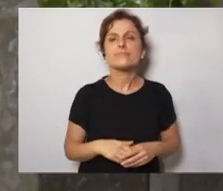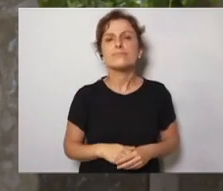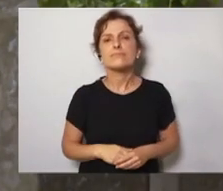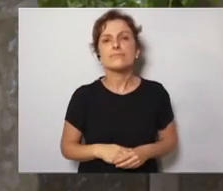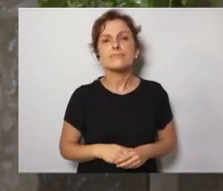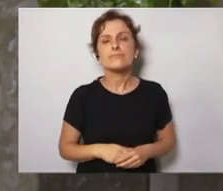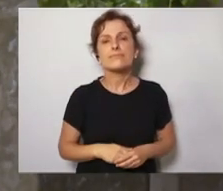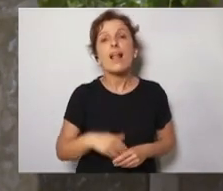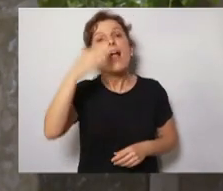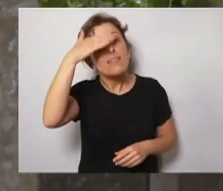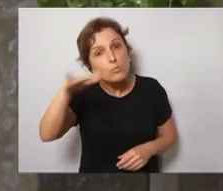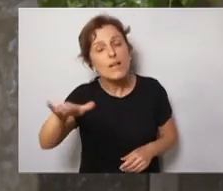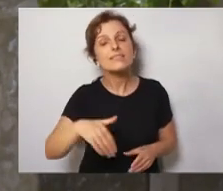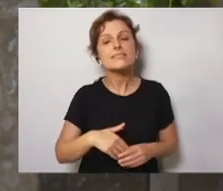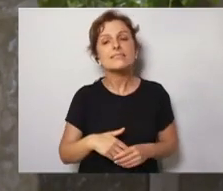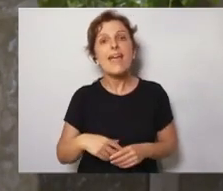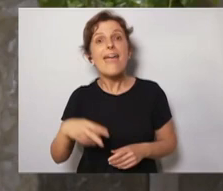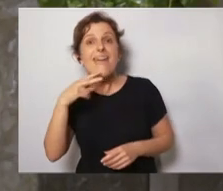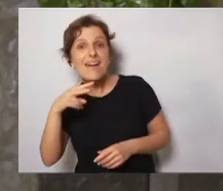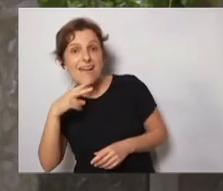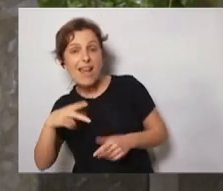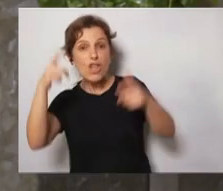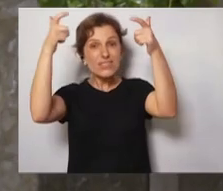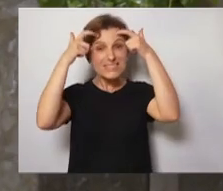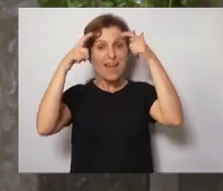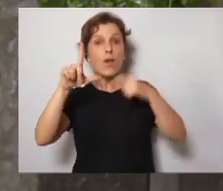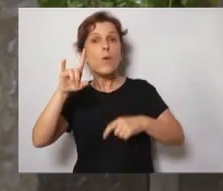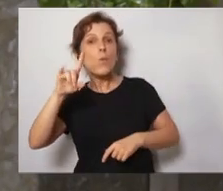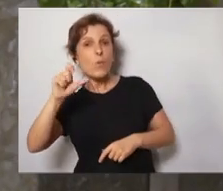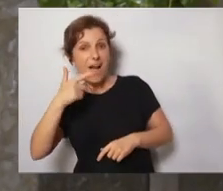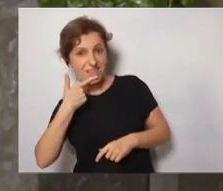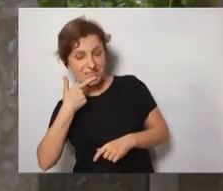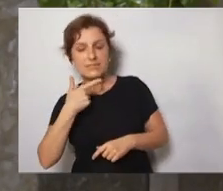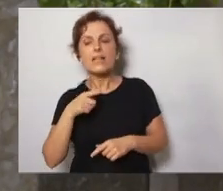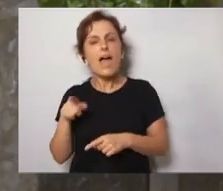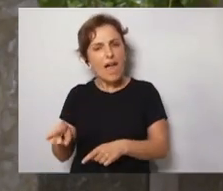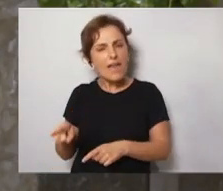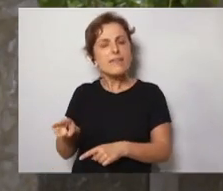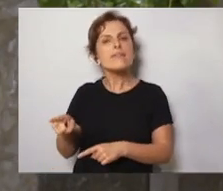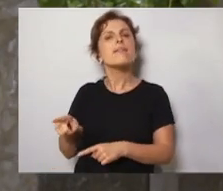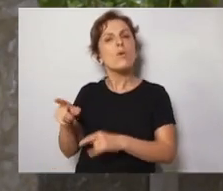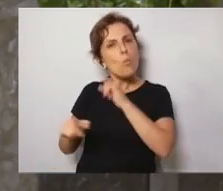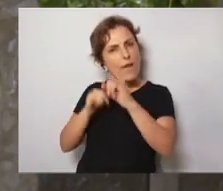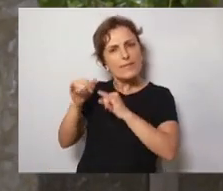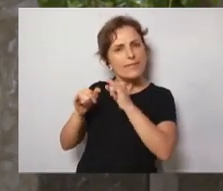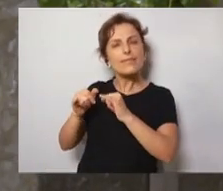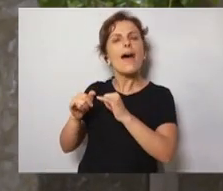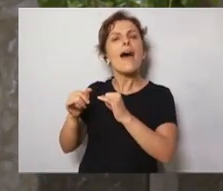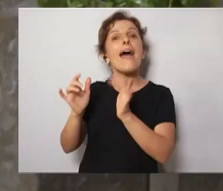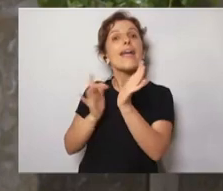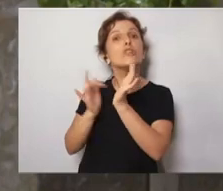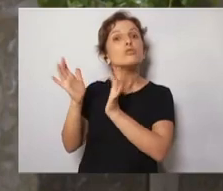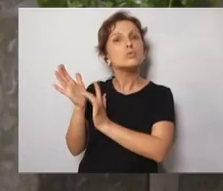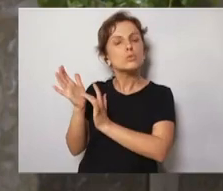después también en el evangelio de san lucas vemos cuando empieza el ministerio público de jesús